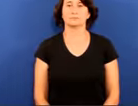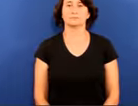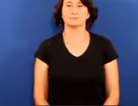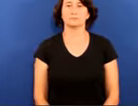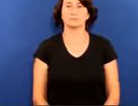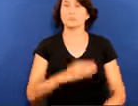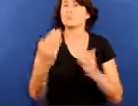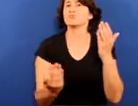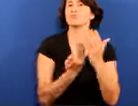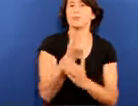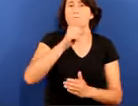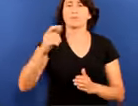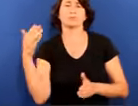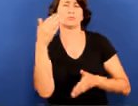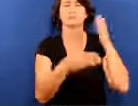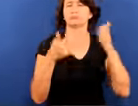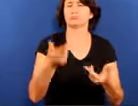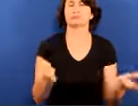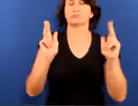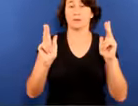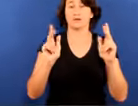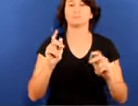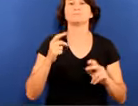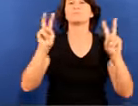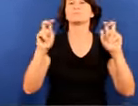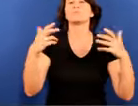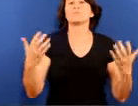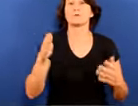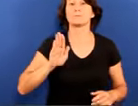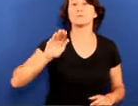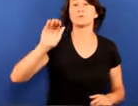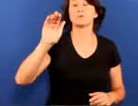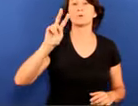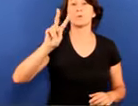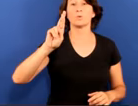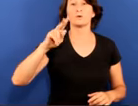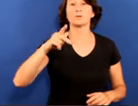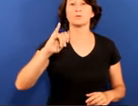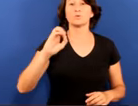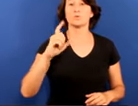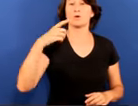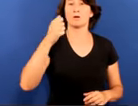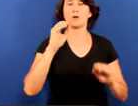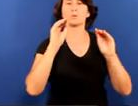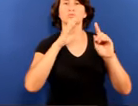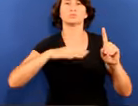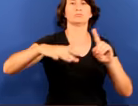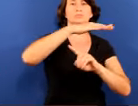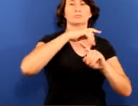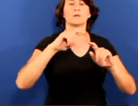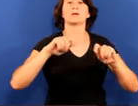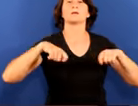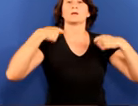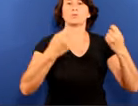organizan la jornada abierta Ecosistemas de Urkiola y Bienestar de las Personas, que se celebrará en el Parque Natural de Urkiola este